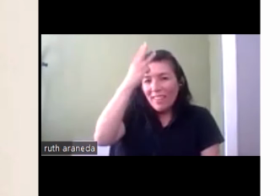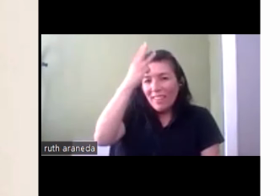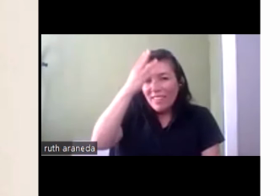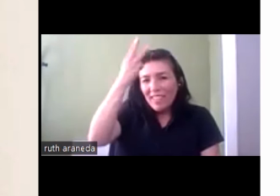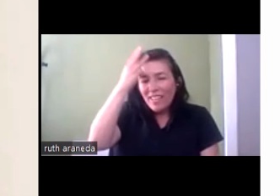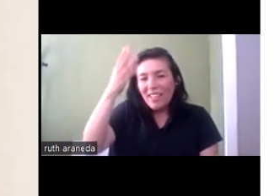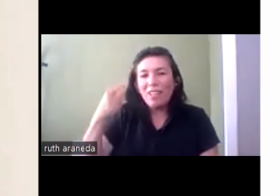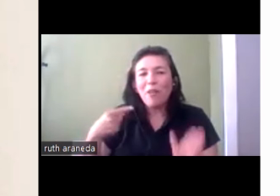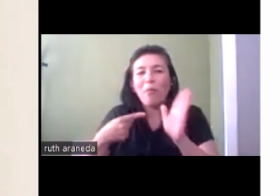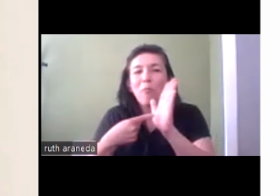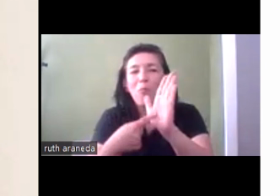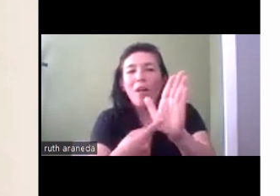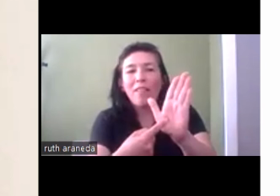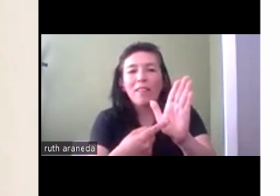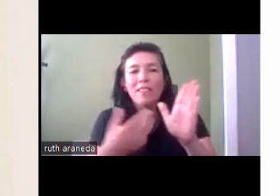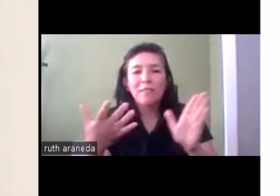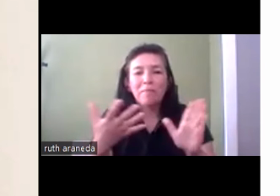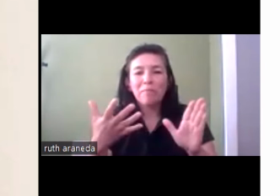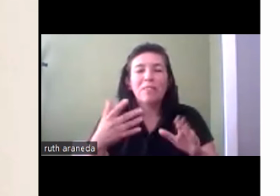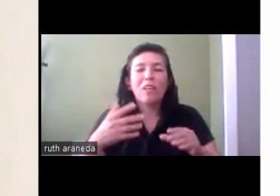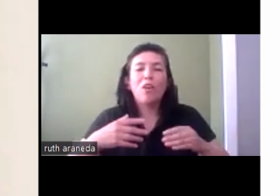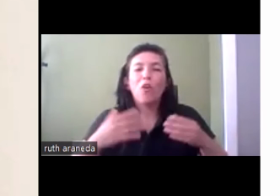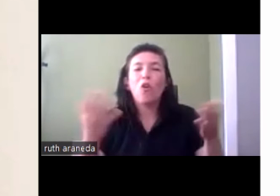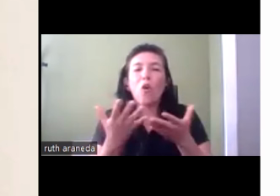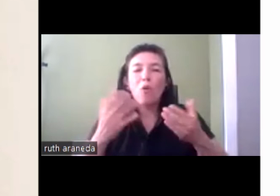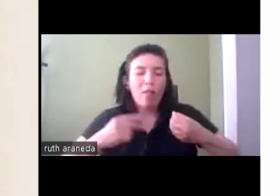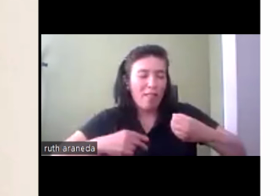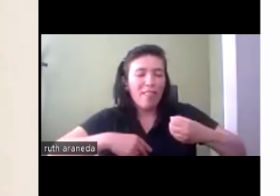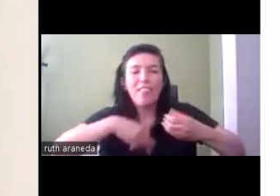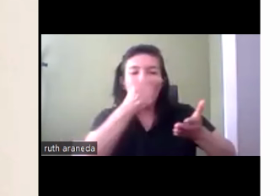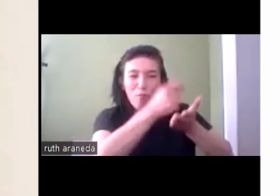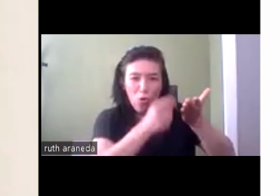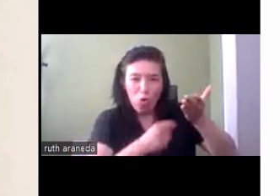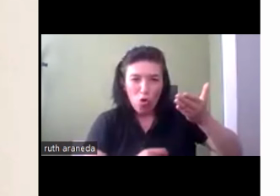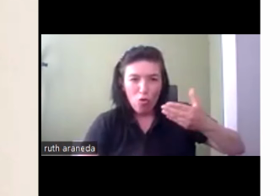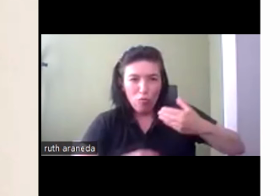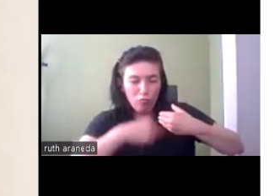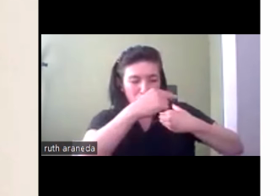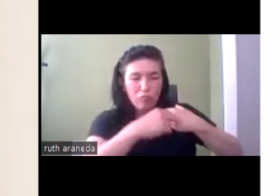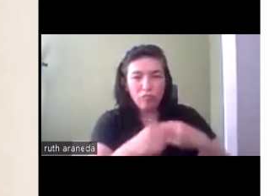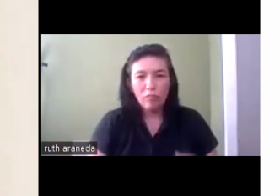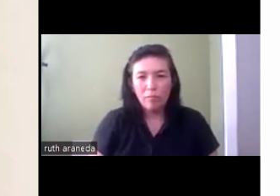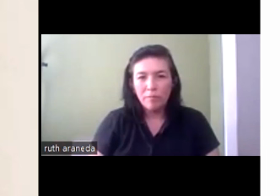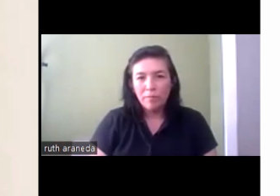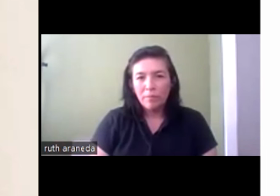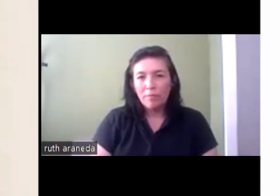reflejo en ciertos patrones decorativos. Dale error.